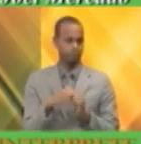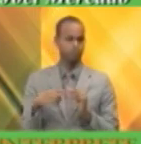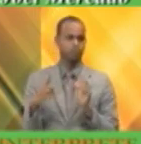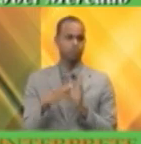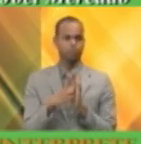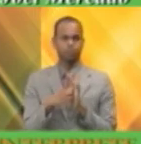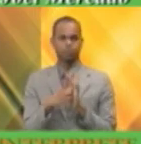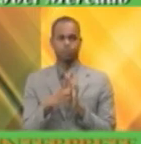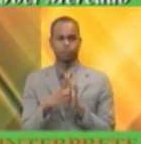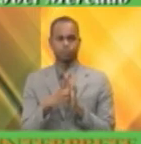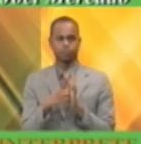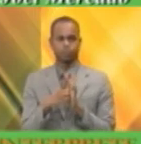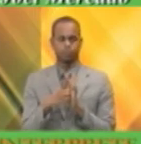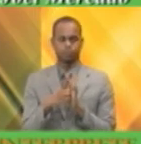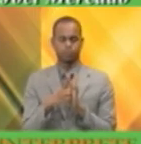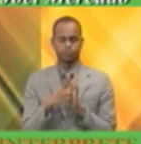discapacidad,